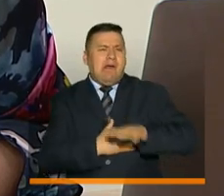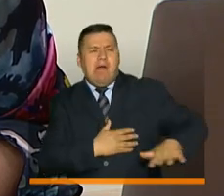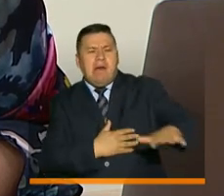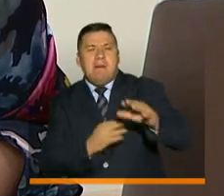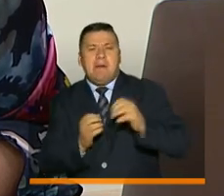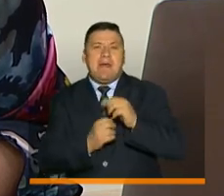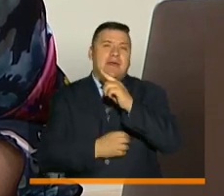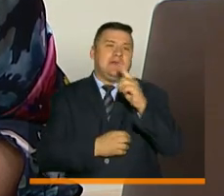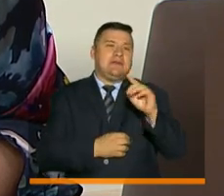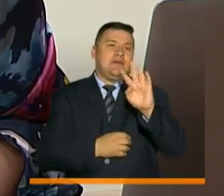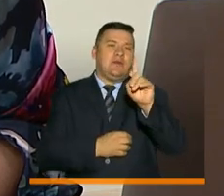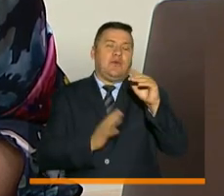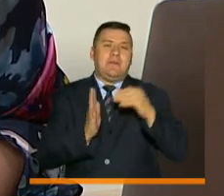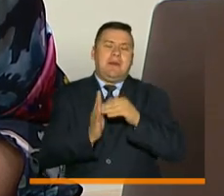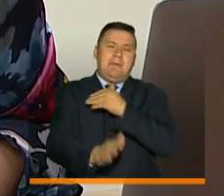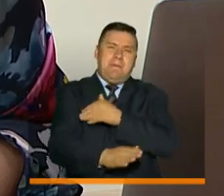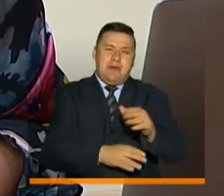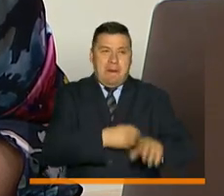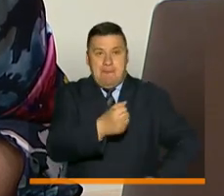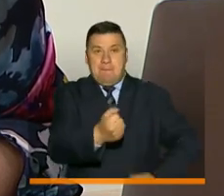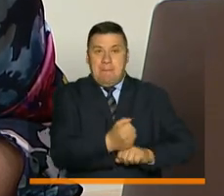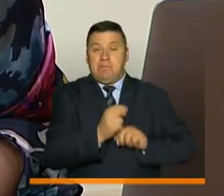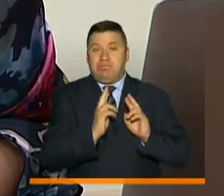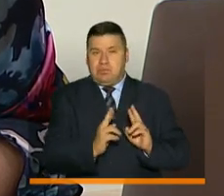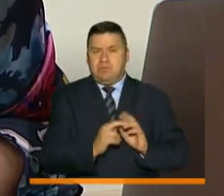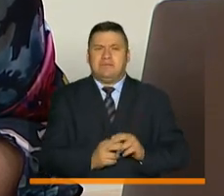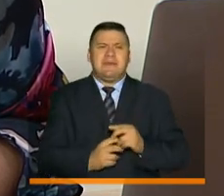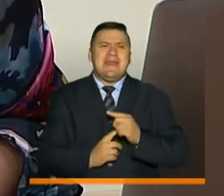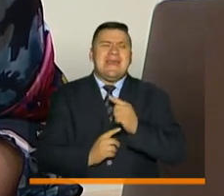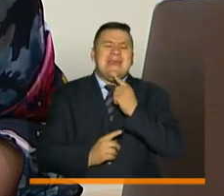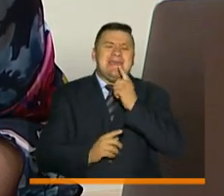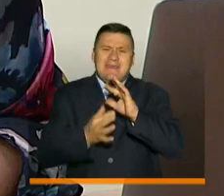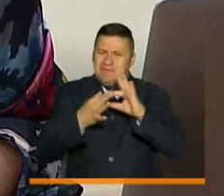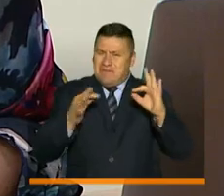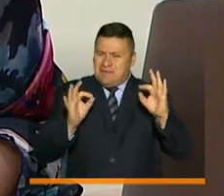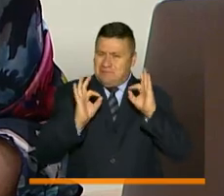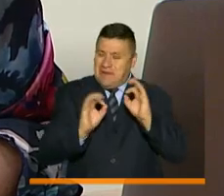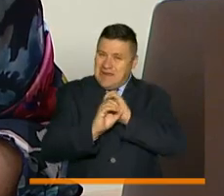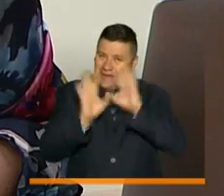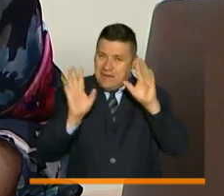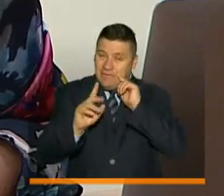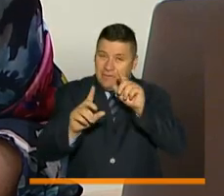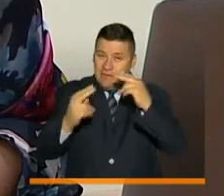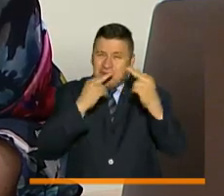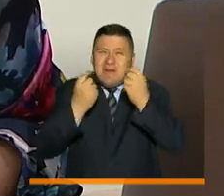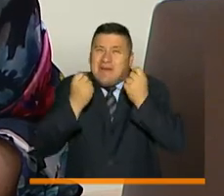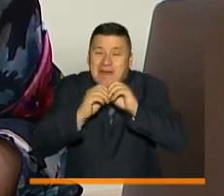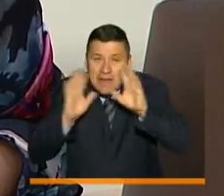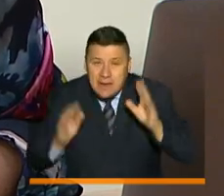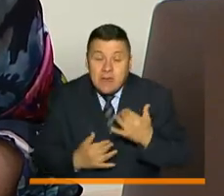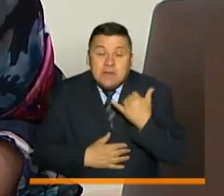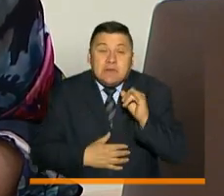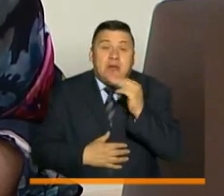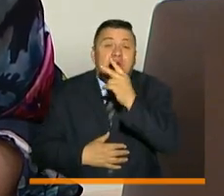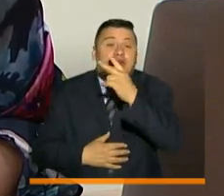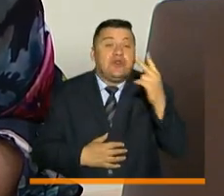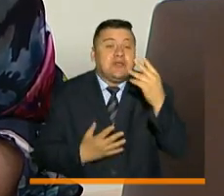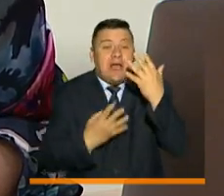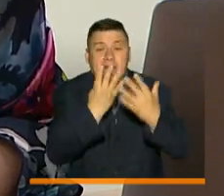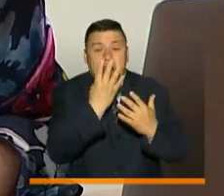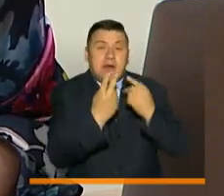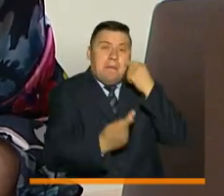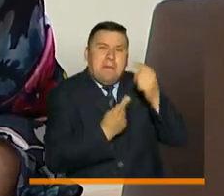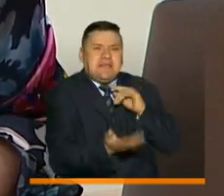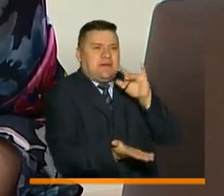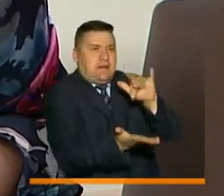por 191 mil millones, pero para ponerlo en palabras ya muy concretas, que lo vean los televidentes, ya van 214 visitas.